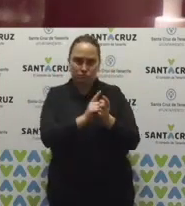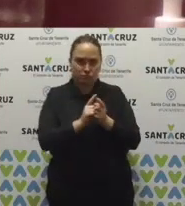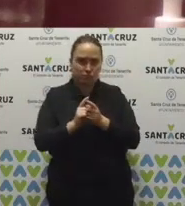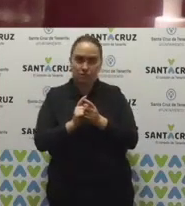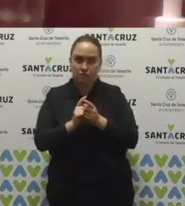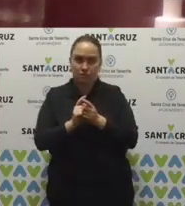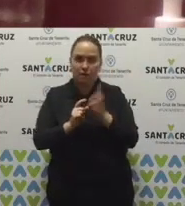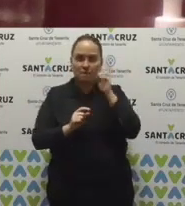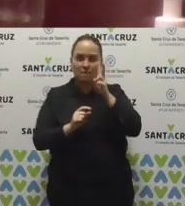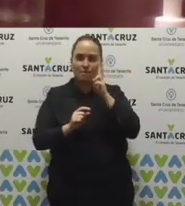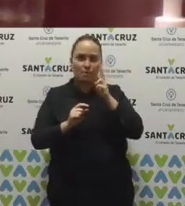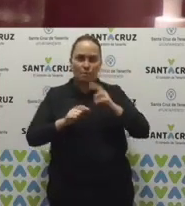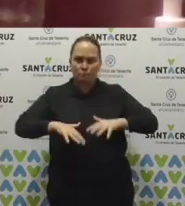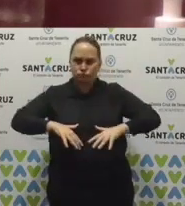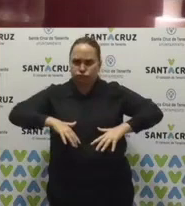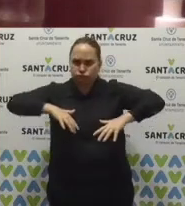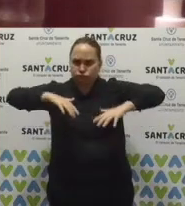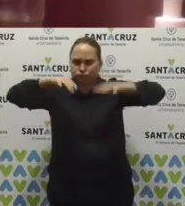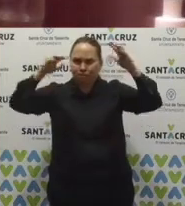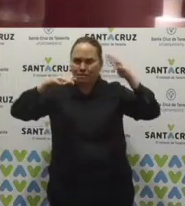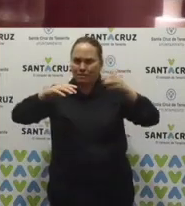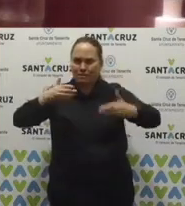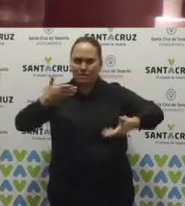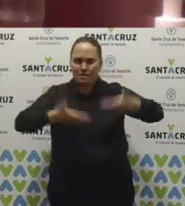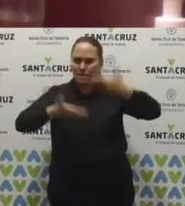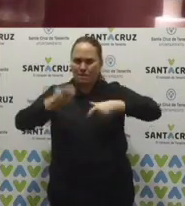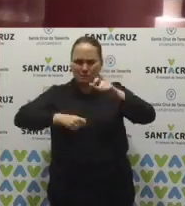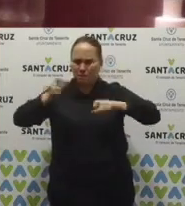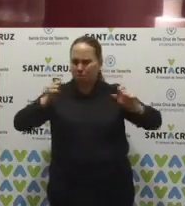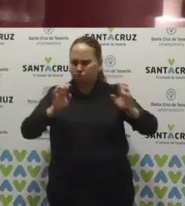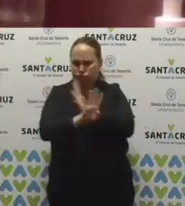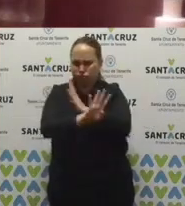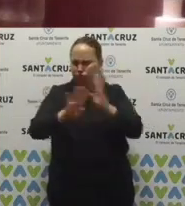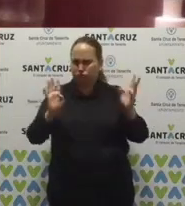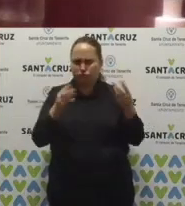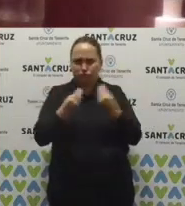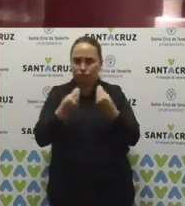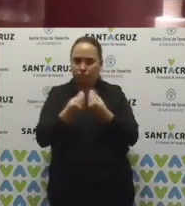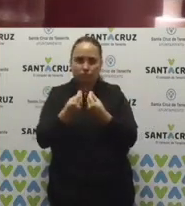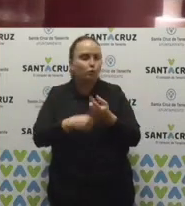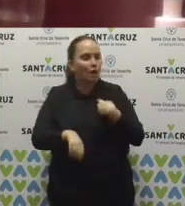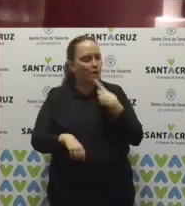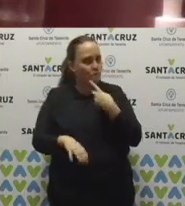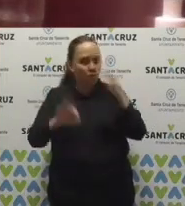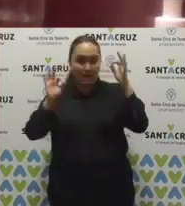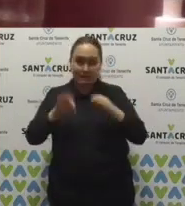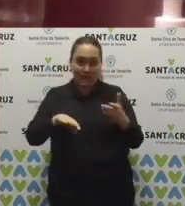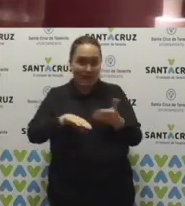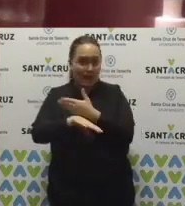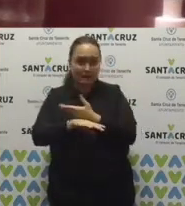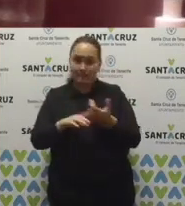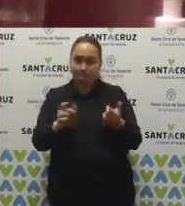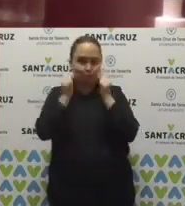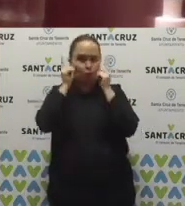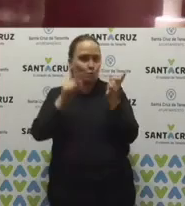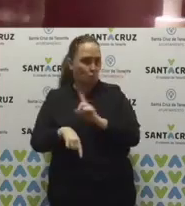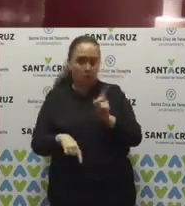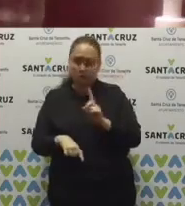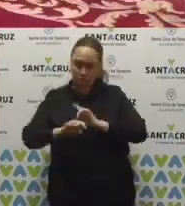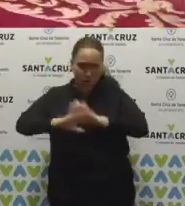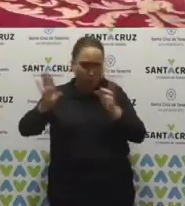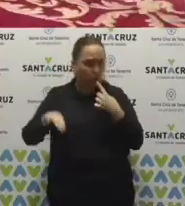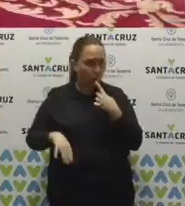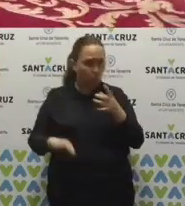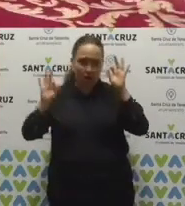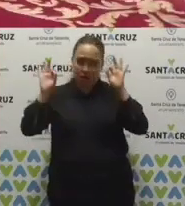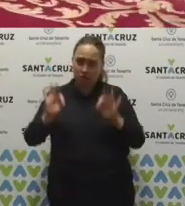desbordado y podemos decir con todas las de la ley que no se previó ese desbordamiento esto se puede decir esto por supuesto que se